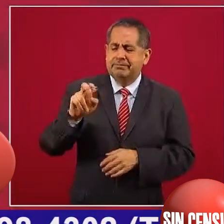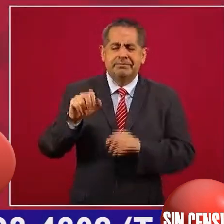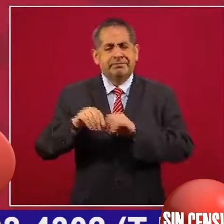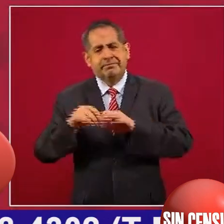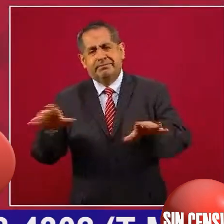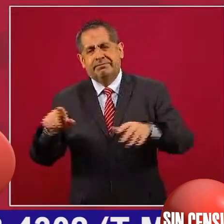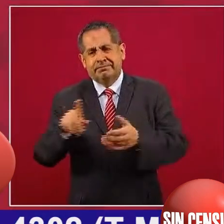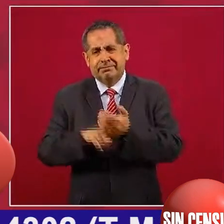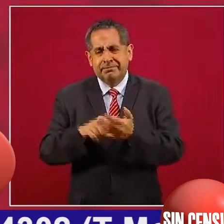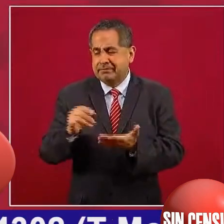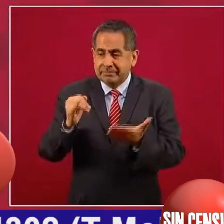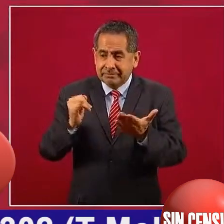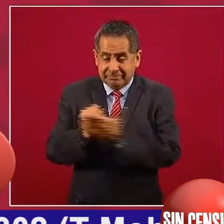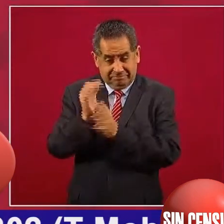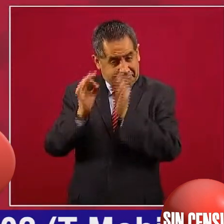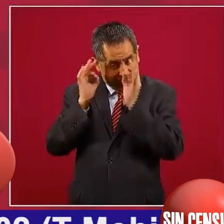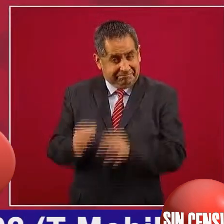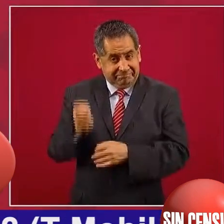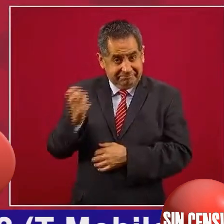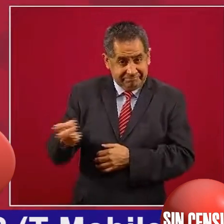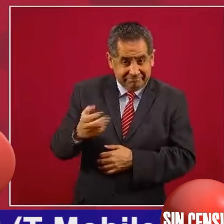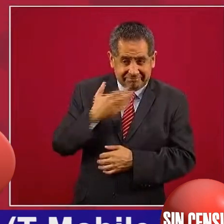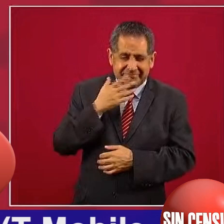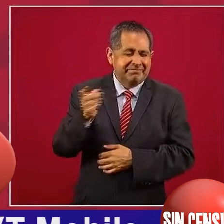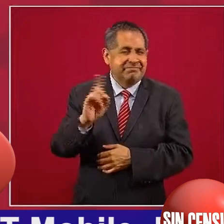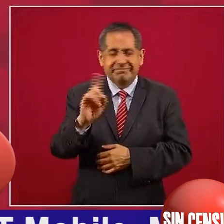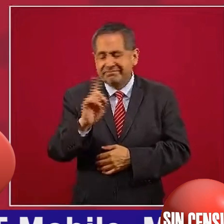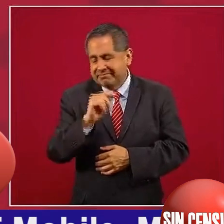no es definitiva.